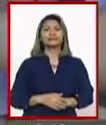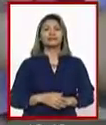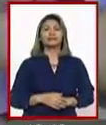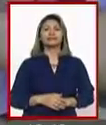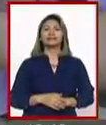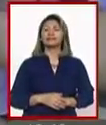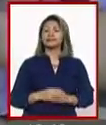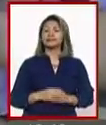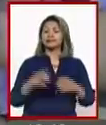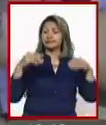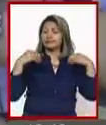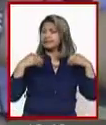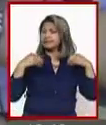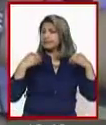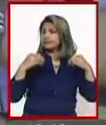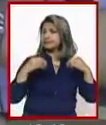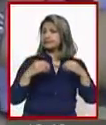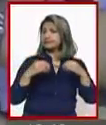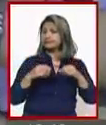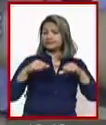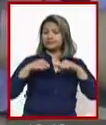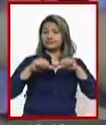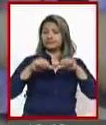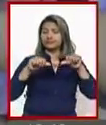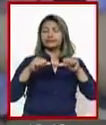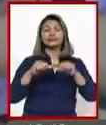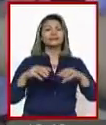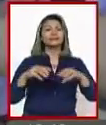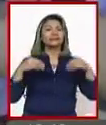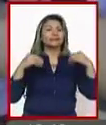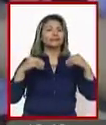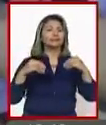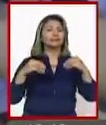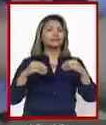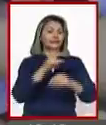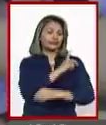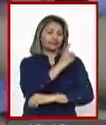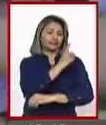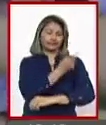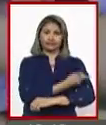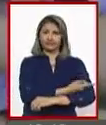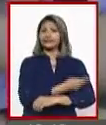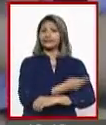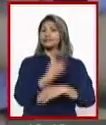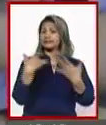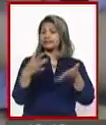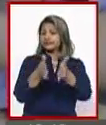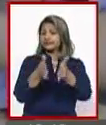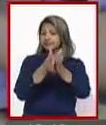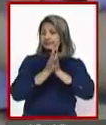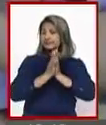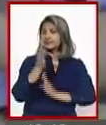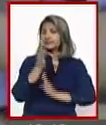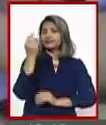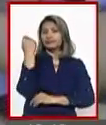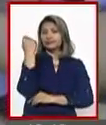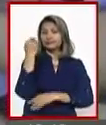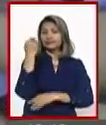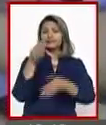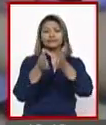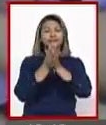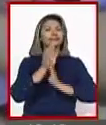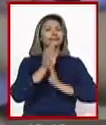mayoristas en un mercado de abasto que se convierte en un mercado distrital. Entonces vamos a pedir que se nos entienda, vamos a